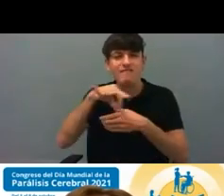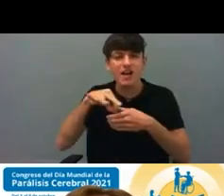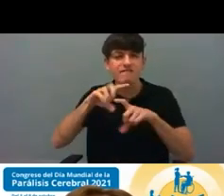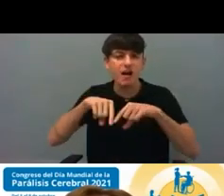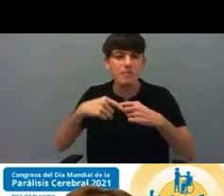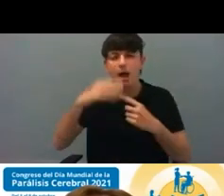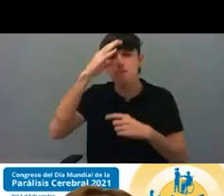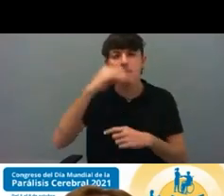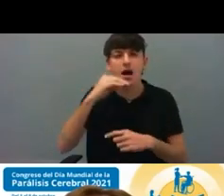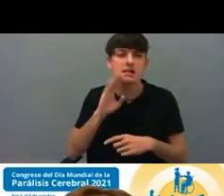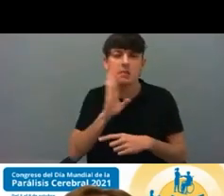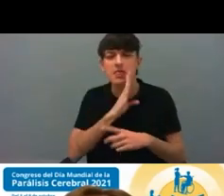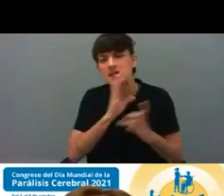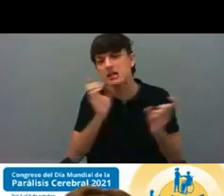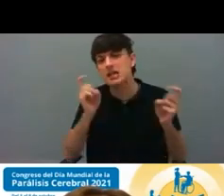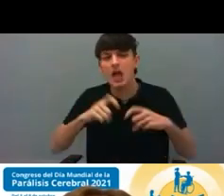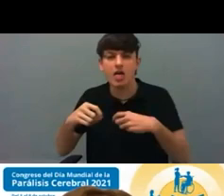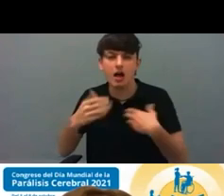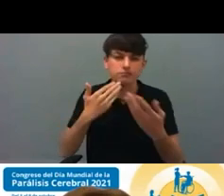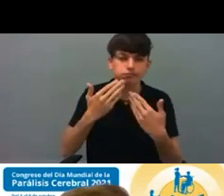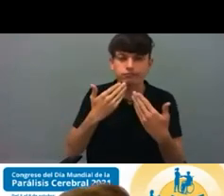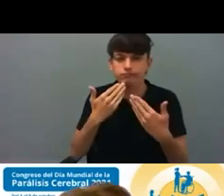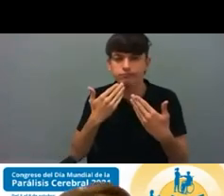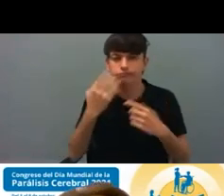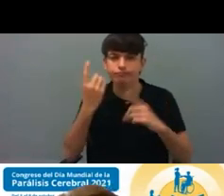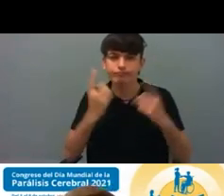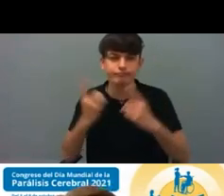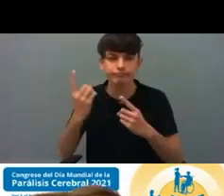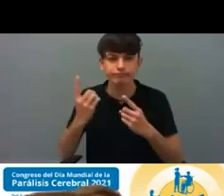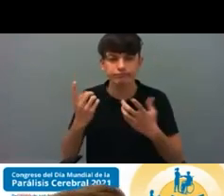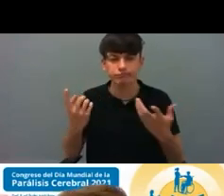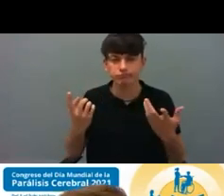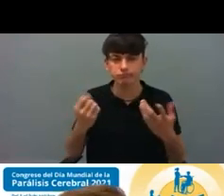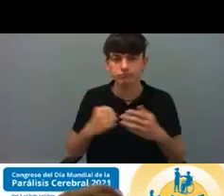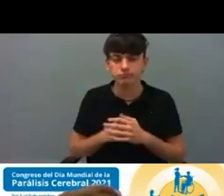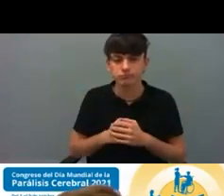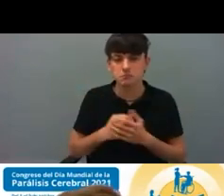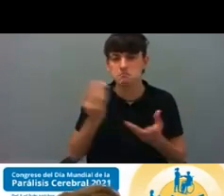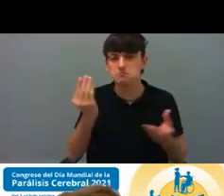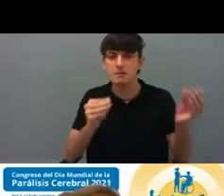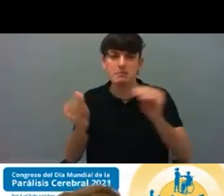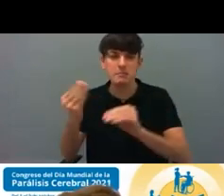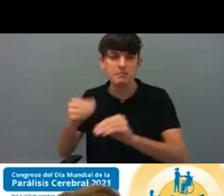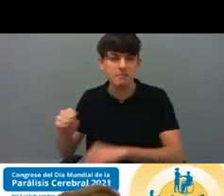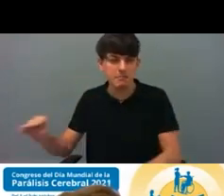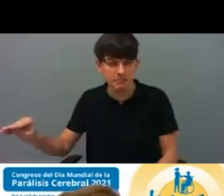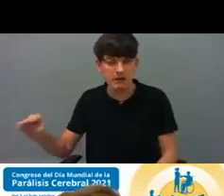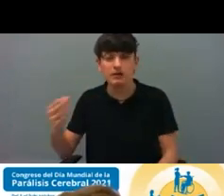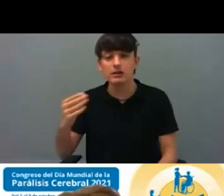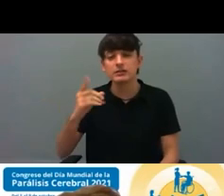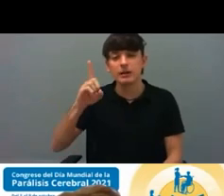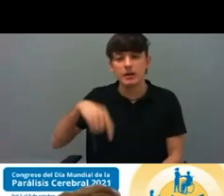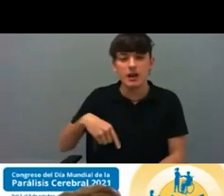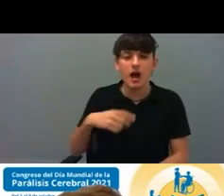los papás y lo que decía Dolores, pues el que no aporta una cosa aporta otra. También está Avapace Corre,